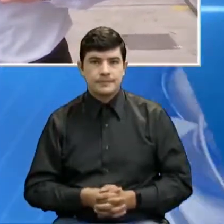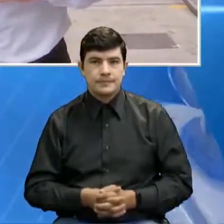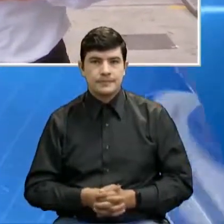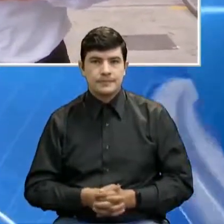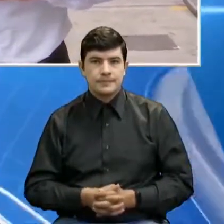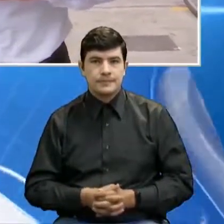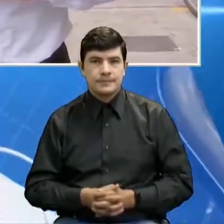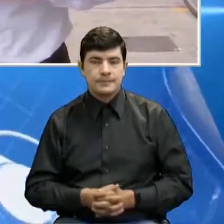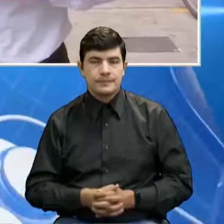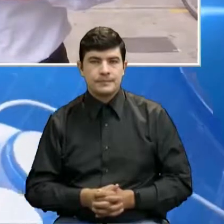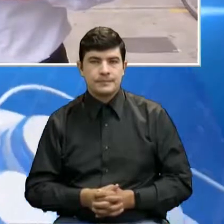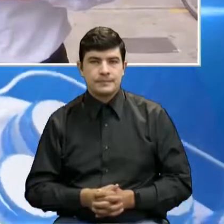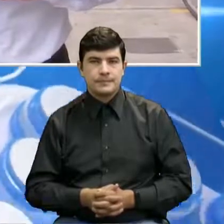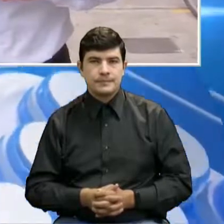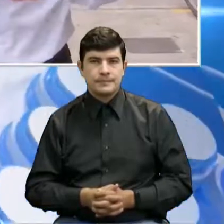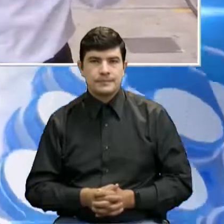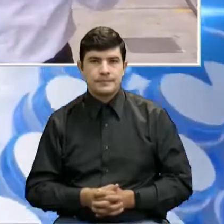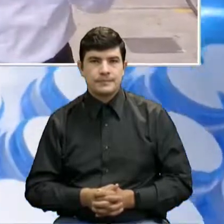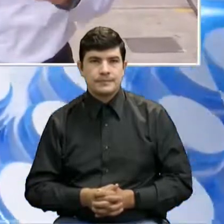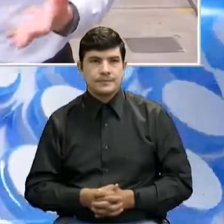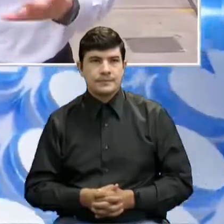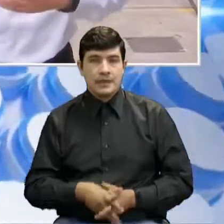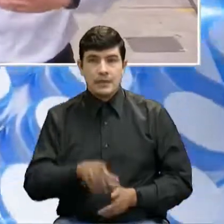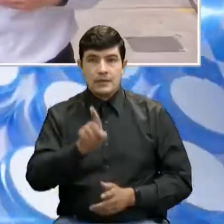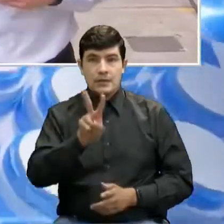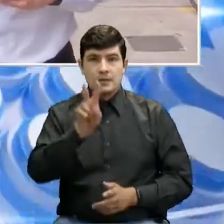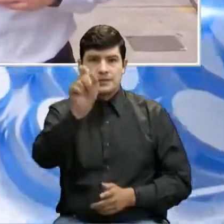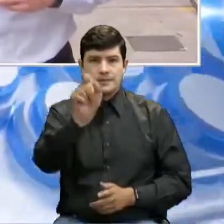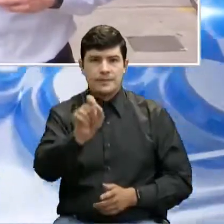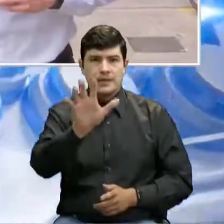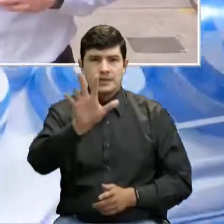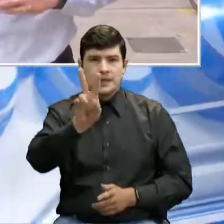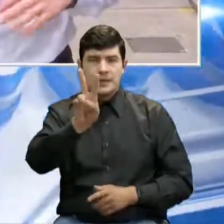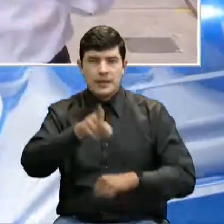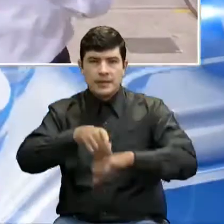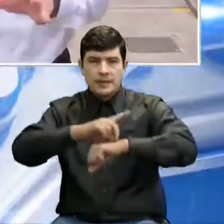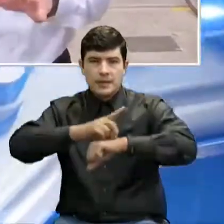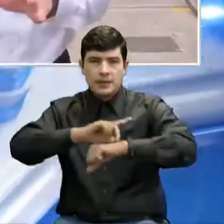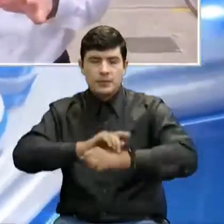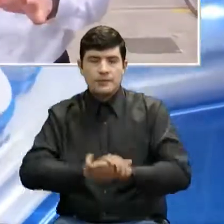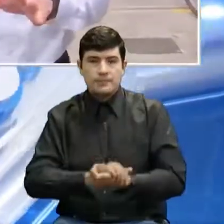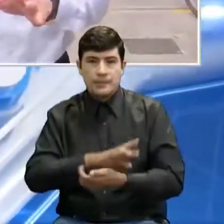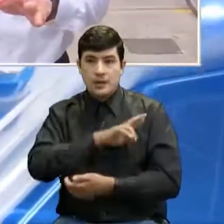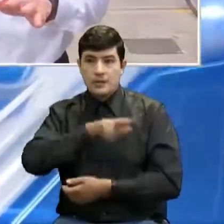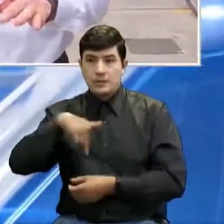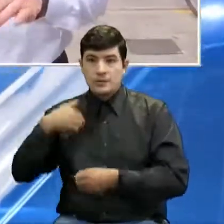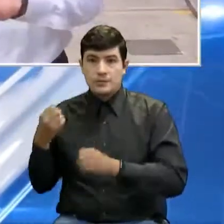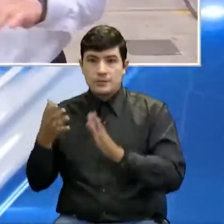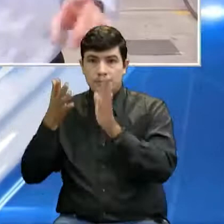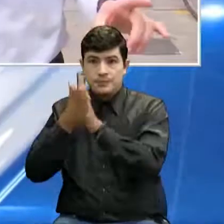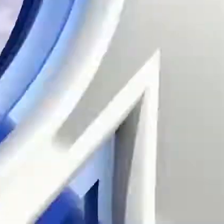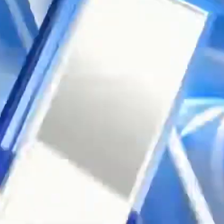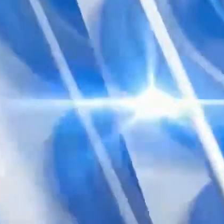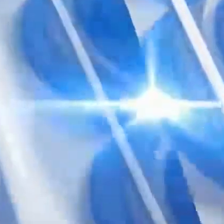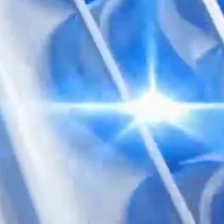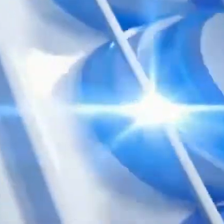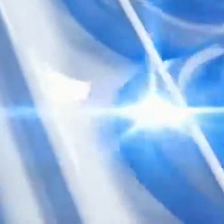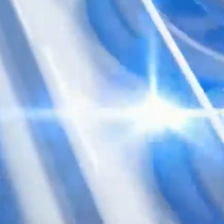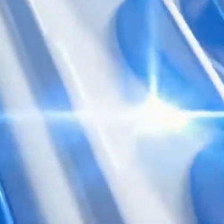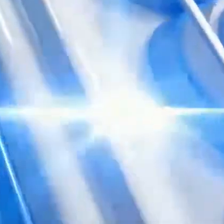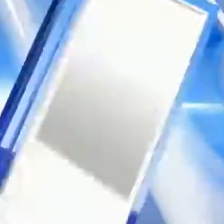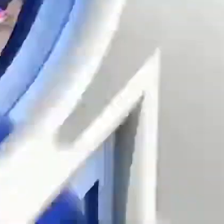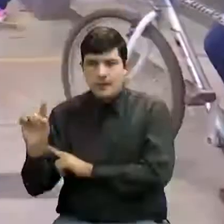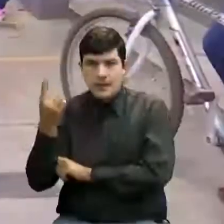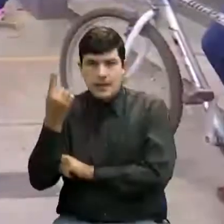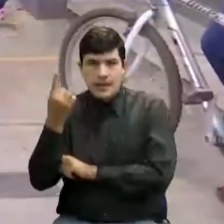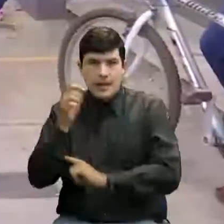12 52 minutos de la tarde muy buenas tardes de la capital norte santandereana les contamos que estamos ubicados sobre las avenidas primera y